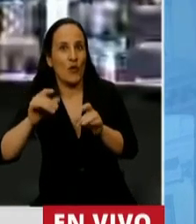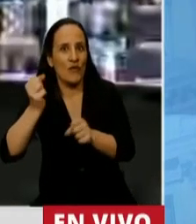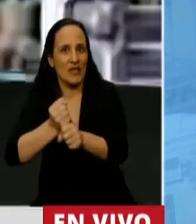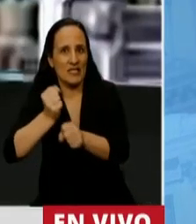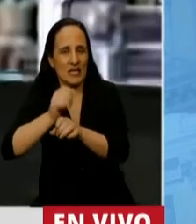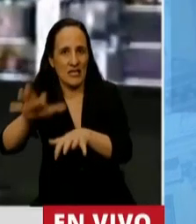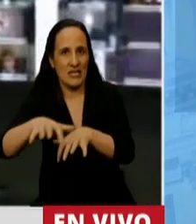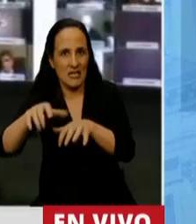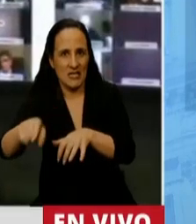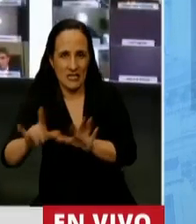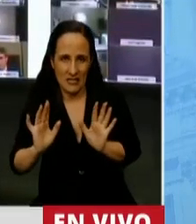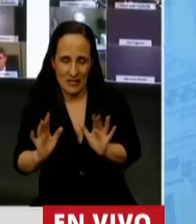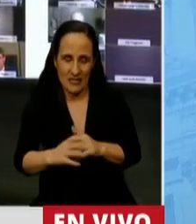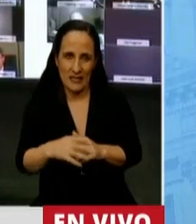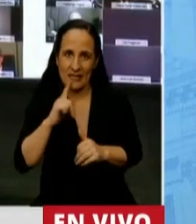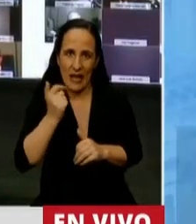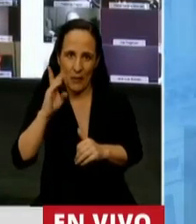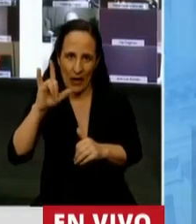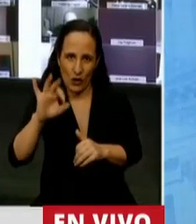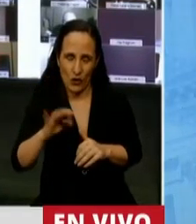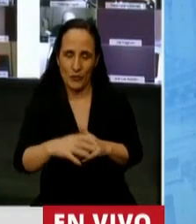trabajo. Yo siempre,